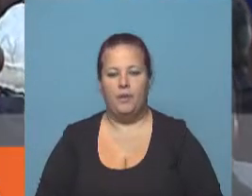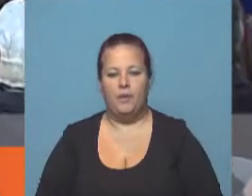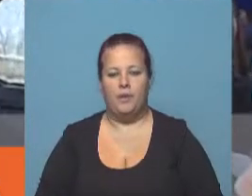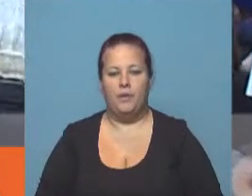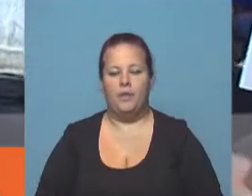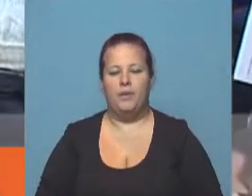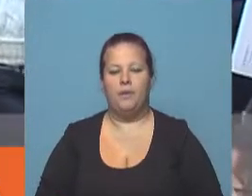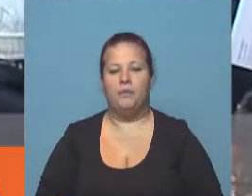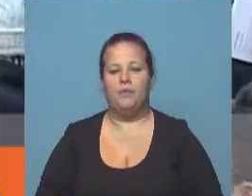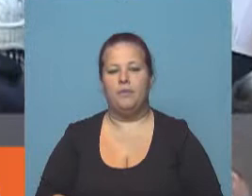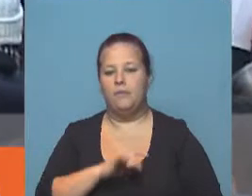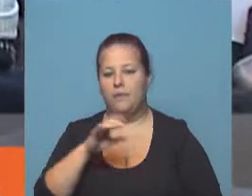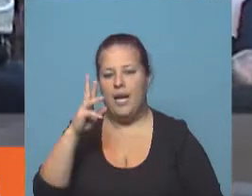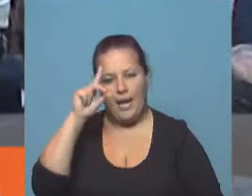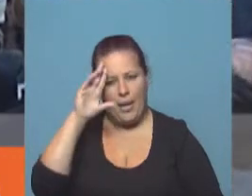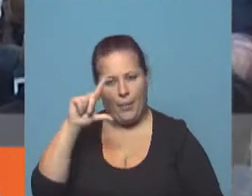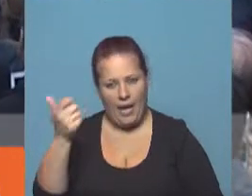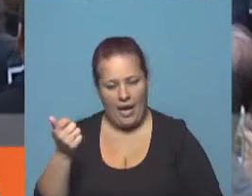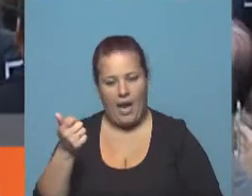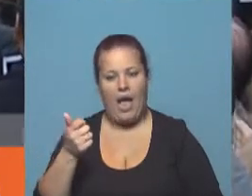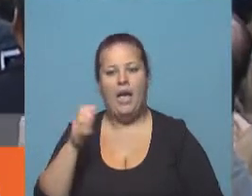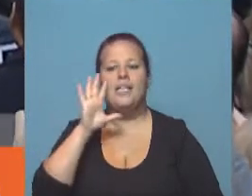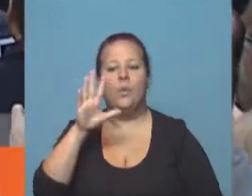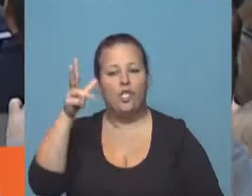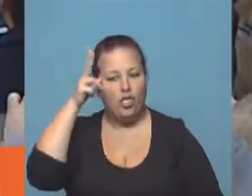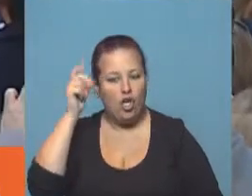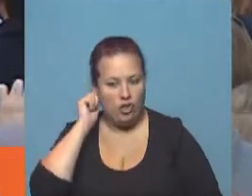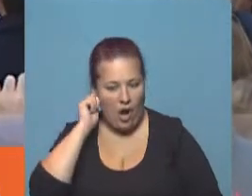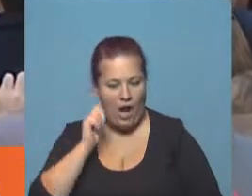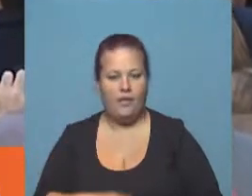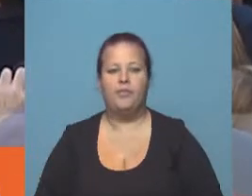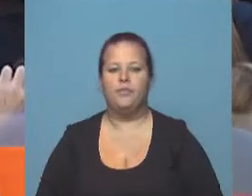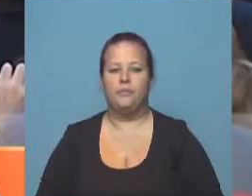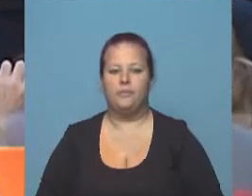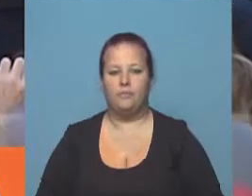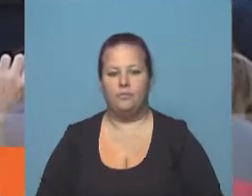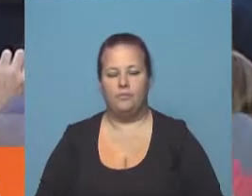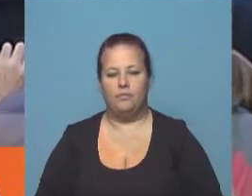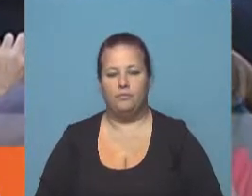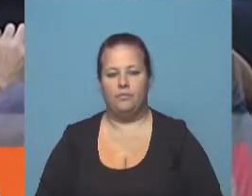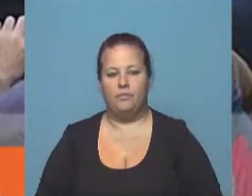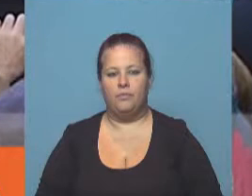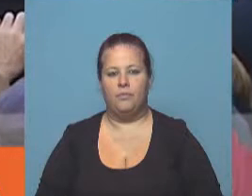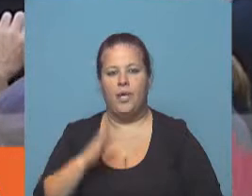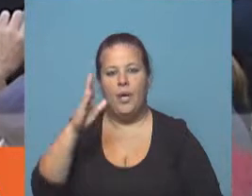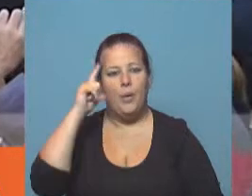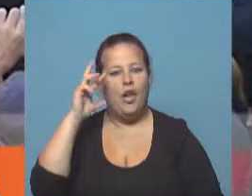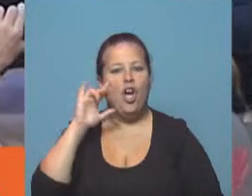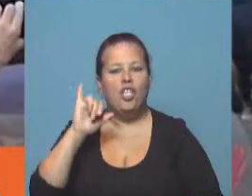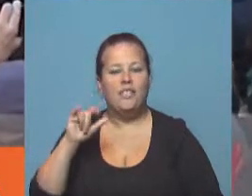presente. Bear de Jurín, Rebeca Violeta, 58 años, presente. Belgoroski